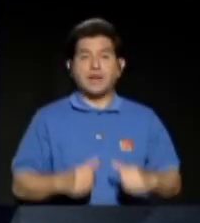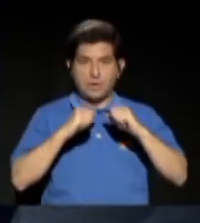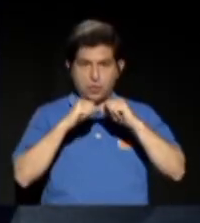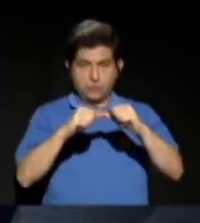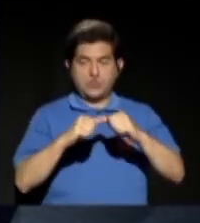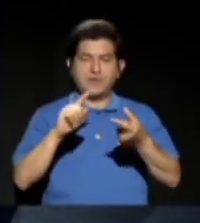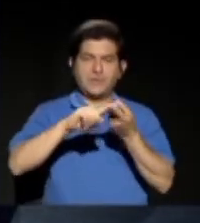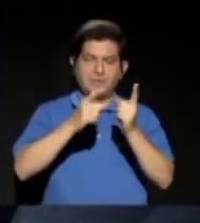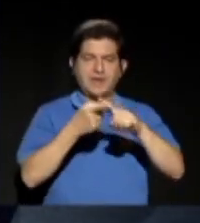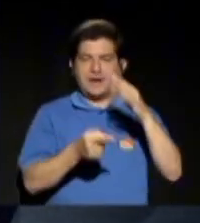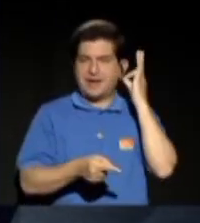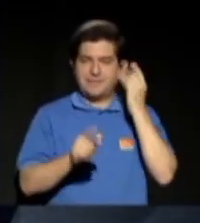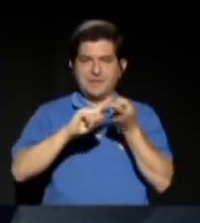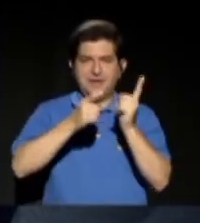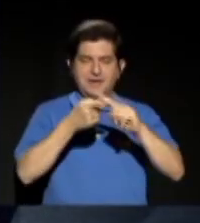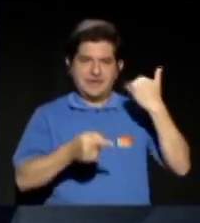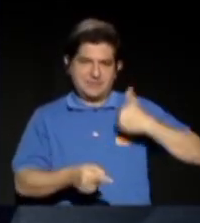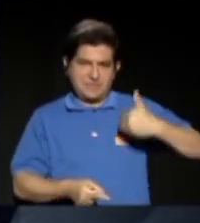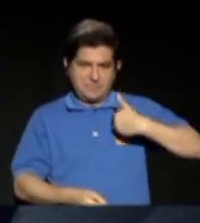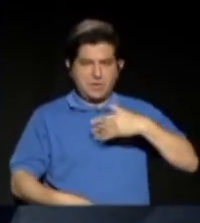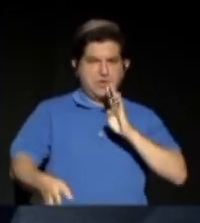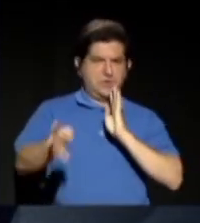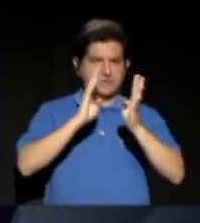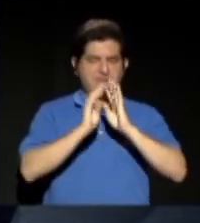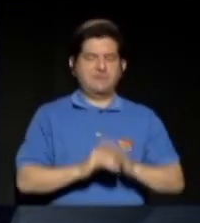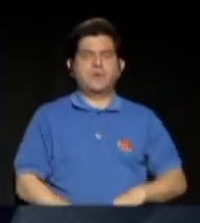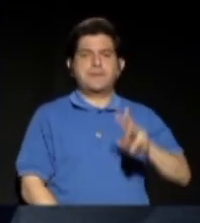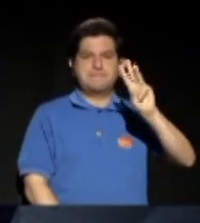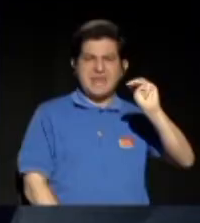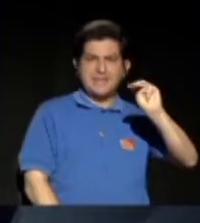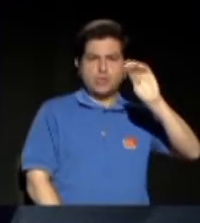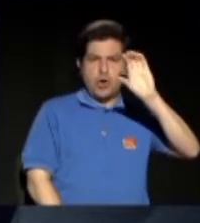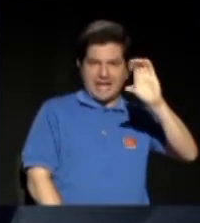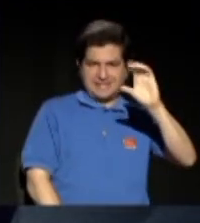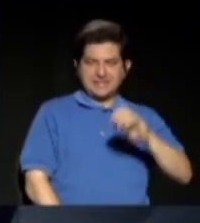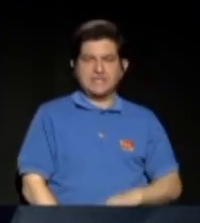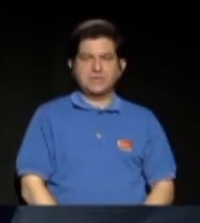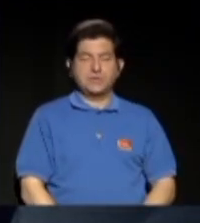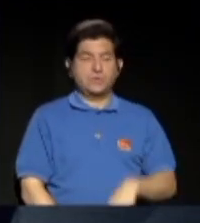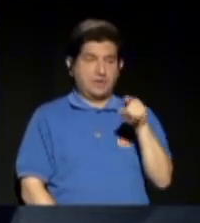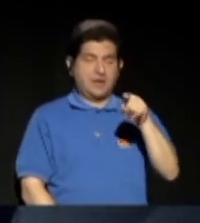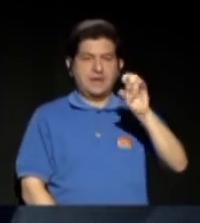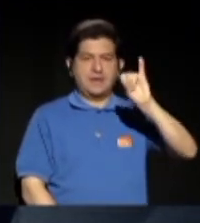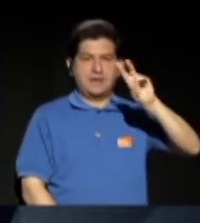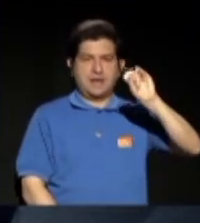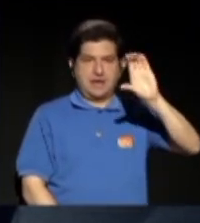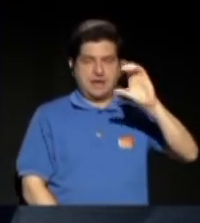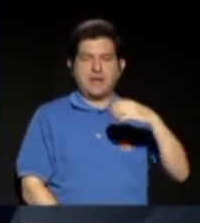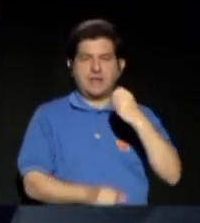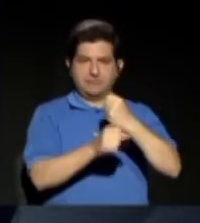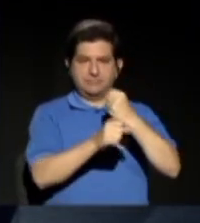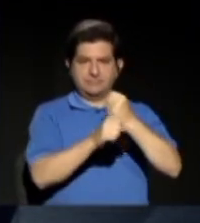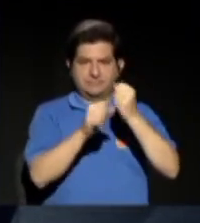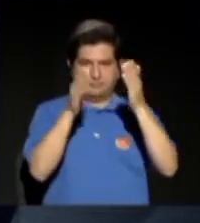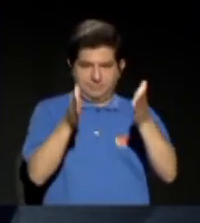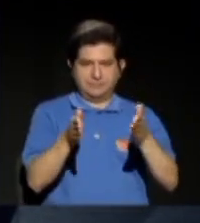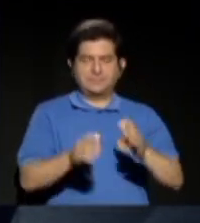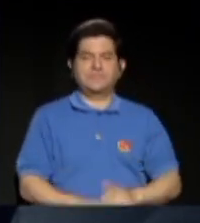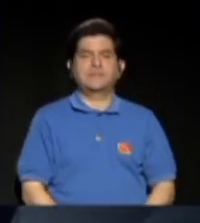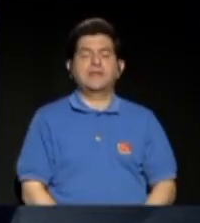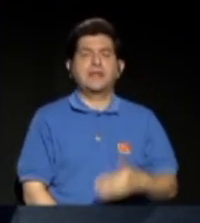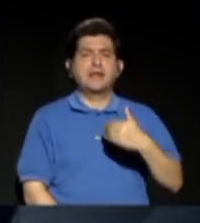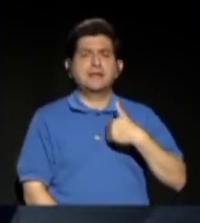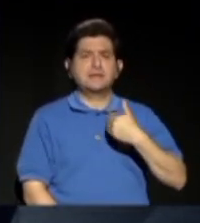Continuamos, amigas y amigos, conversando con don Milton Castillo del INEC, y tenemos